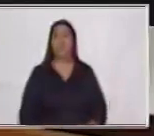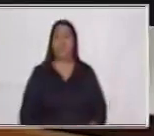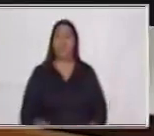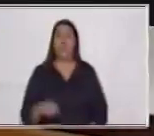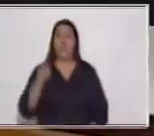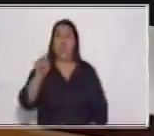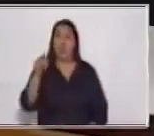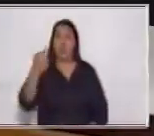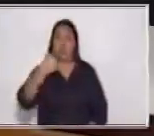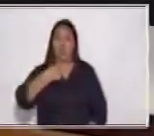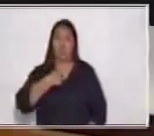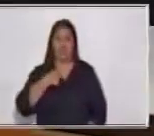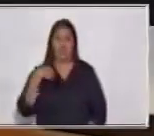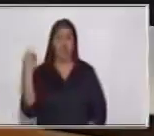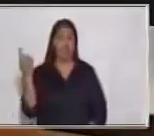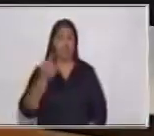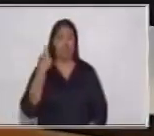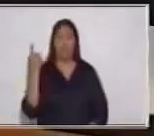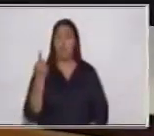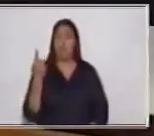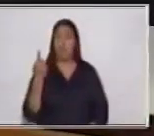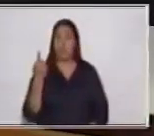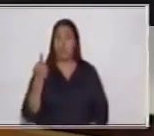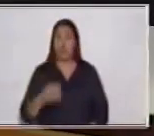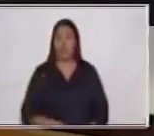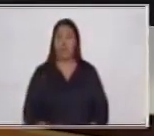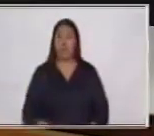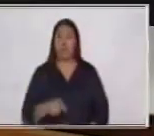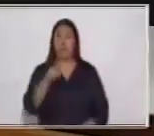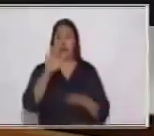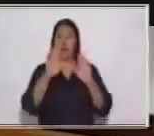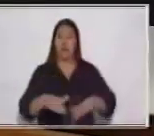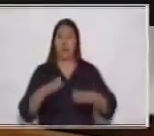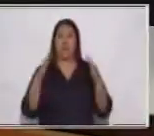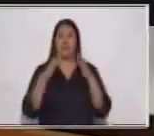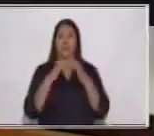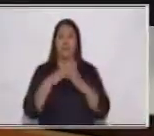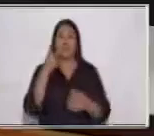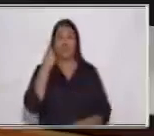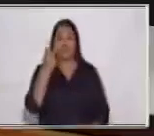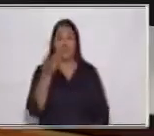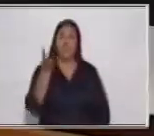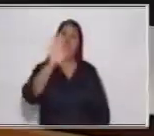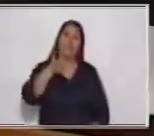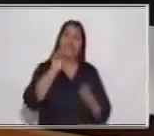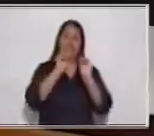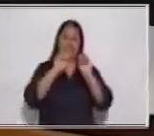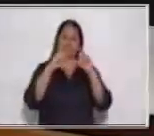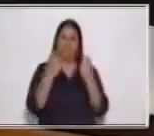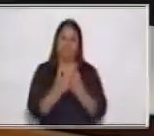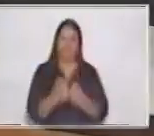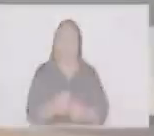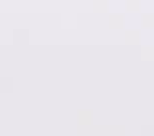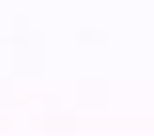mí y para todos nosotros lo más importante es quédate en casa. Nos vemos en el siguiente programa.